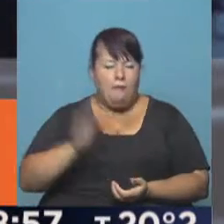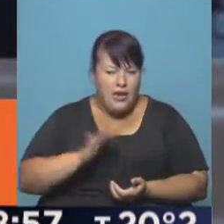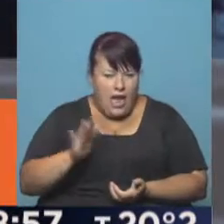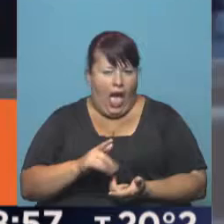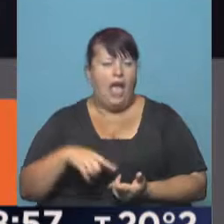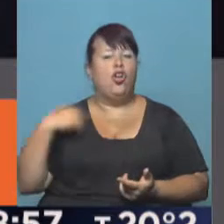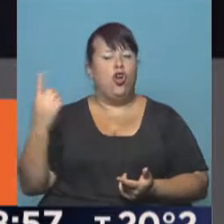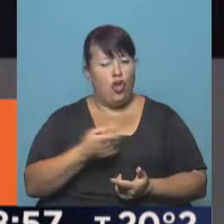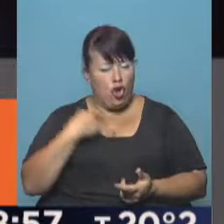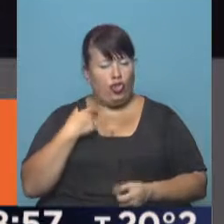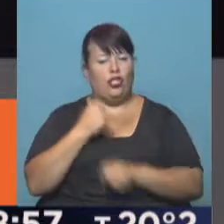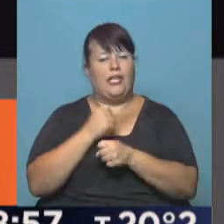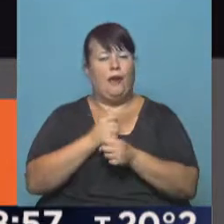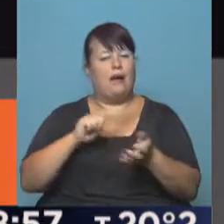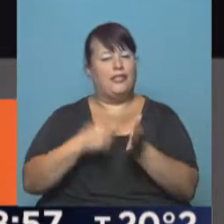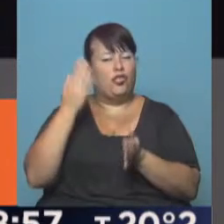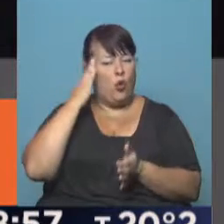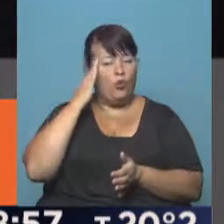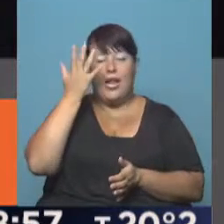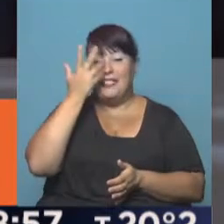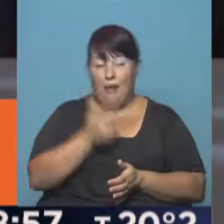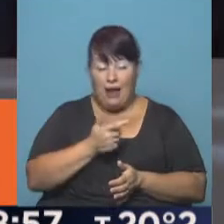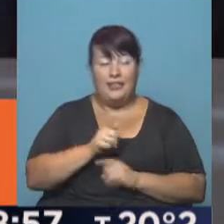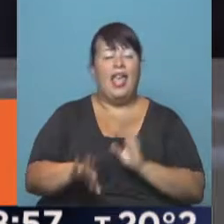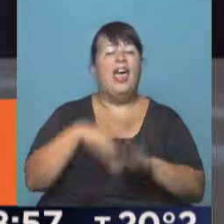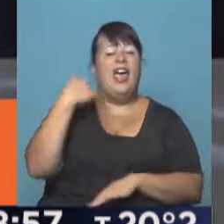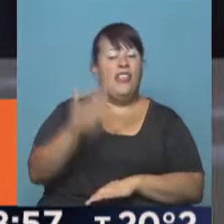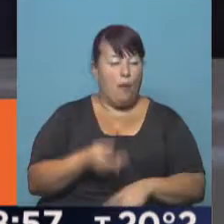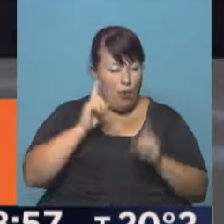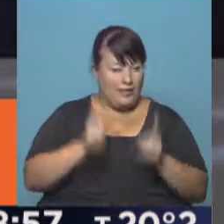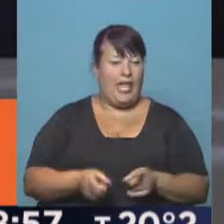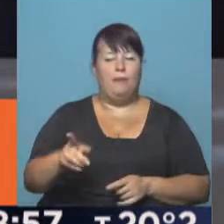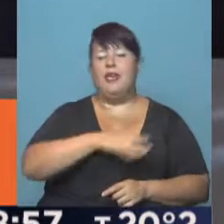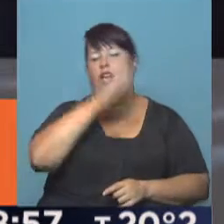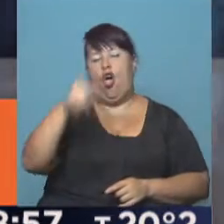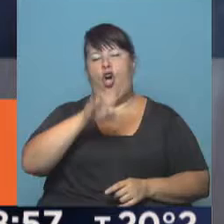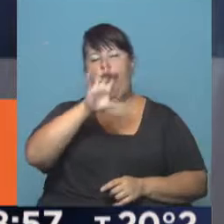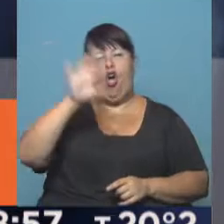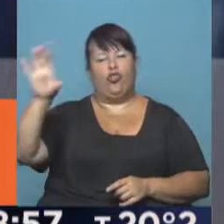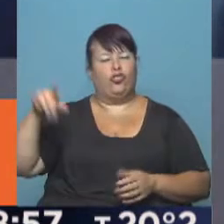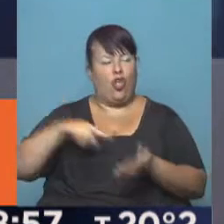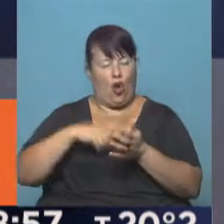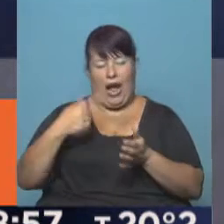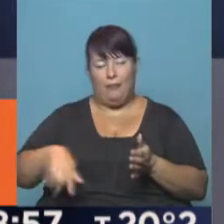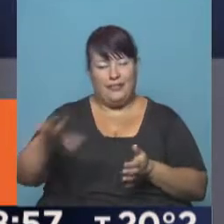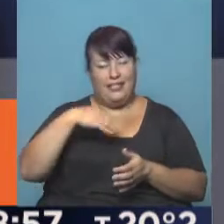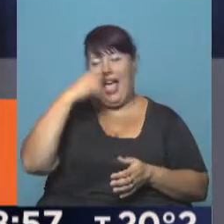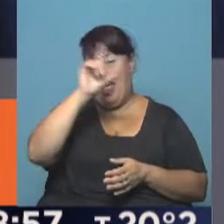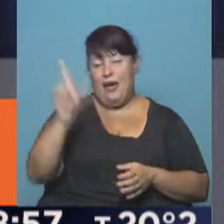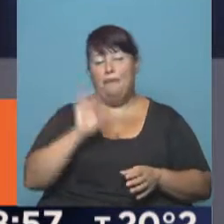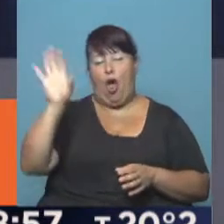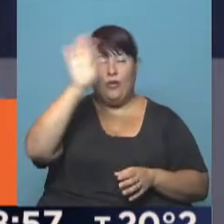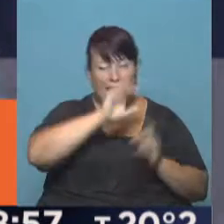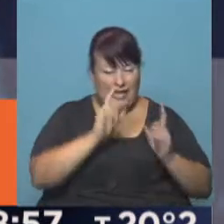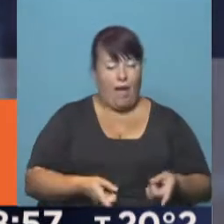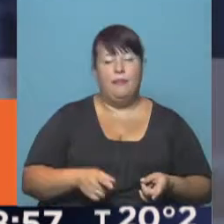amenazas. Nosotros funcionábamos en el Centro Cultural San Martín y después también íbamos a otras partes de la provincia, del país, para otras